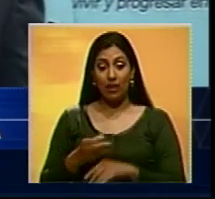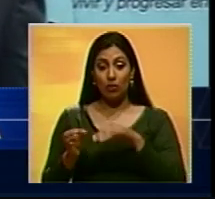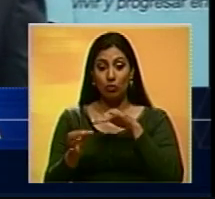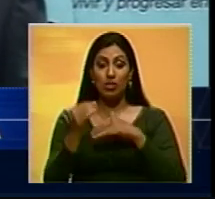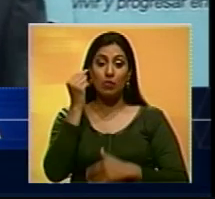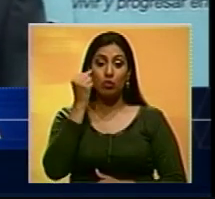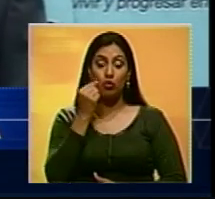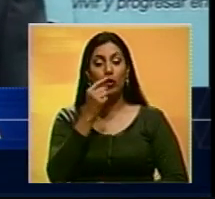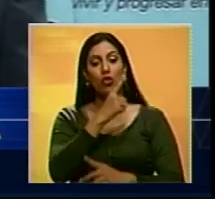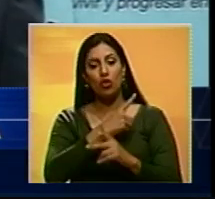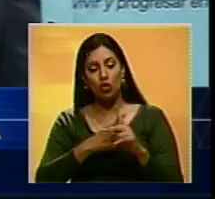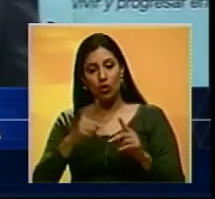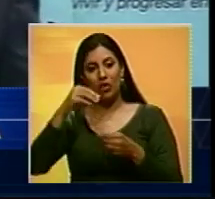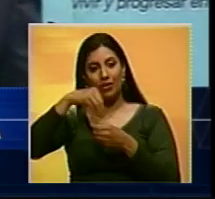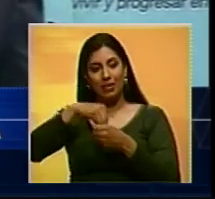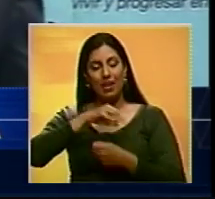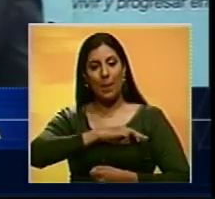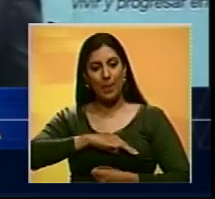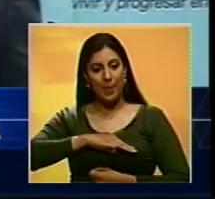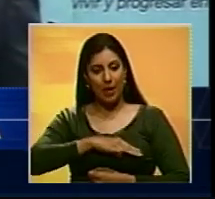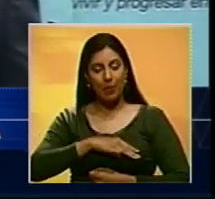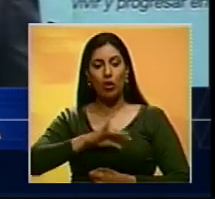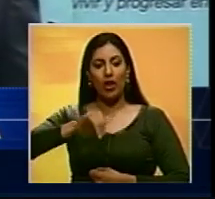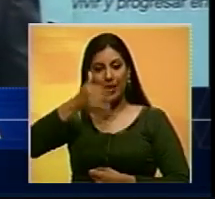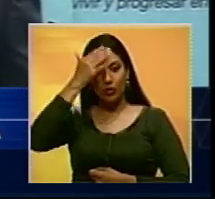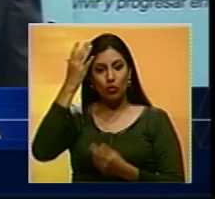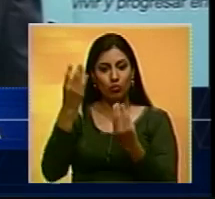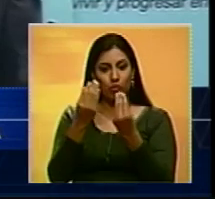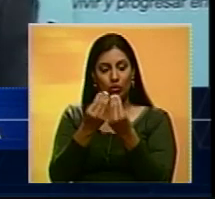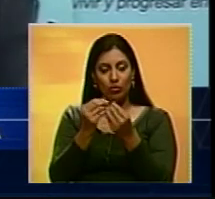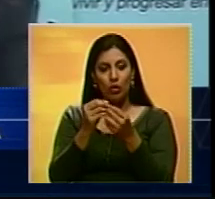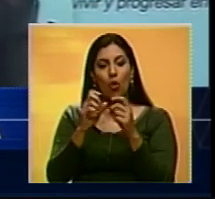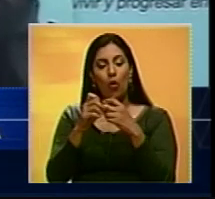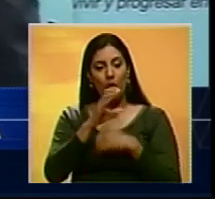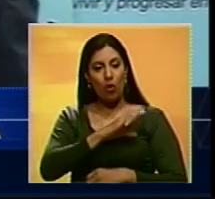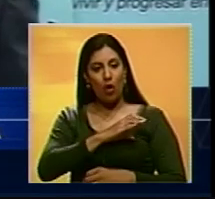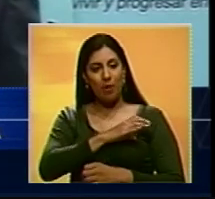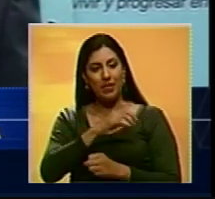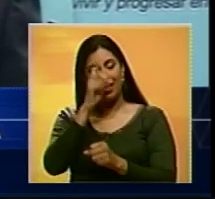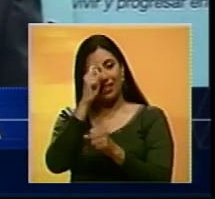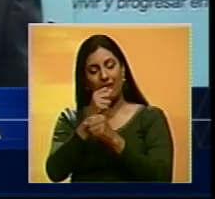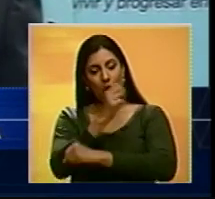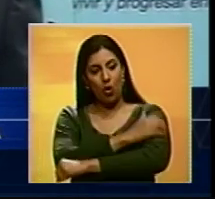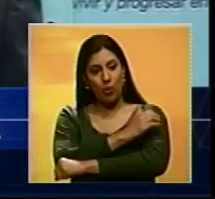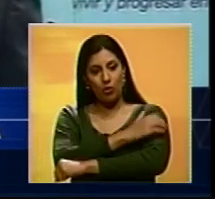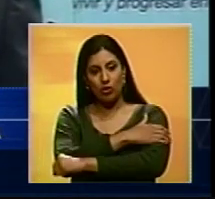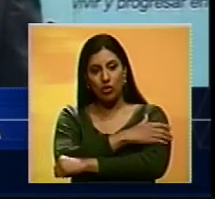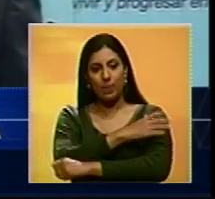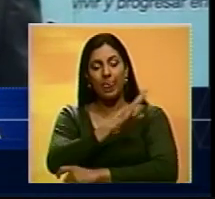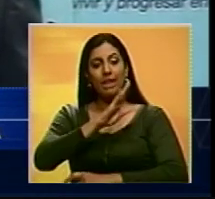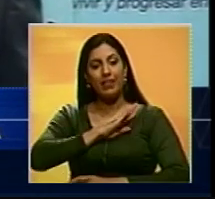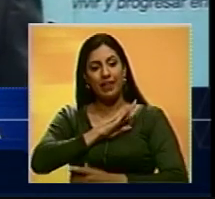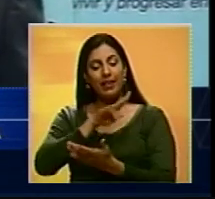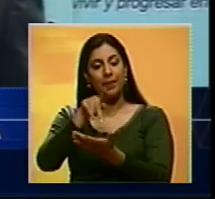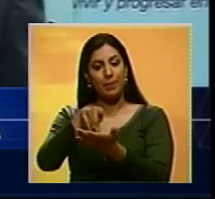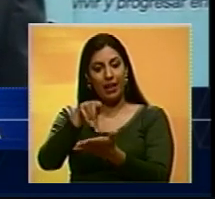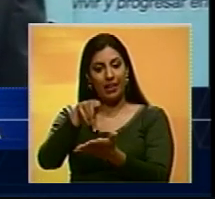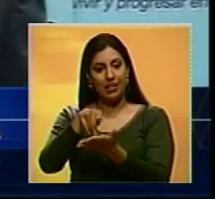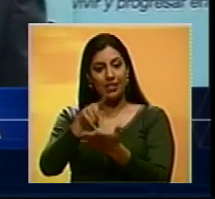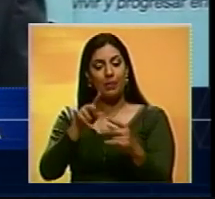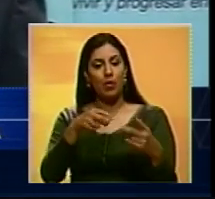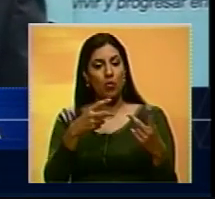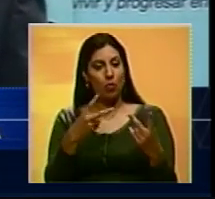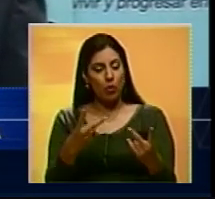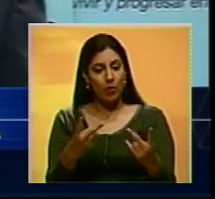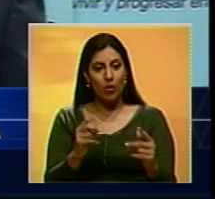municipio de Sucre y también miembro junto a Jesús Torrealba de la comisión de la oposición que ha participado